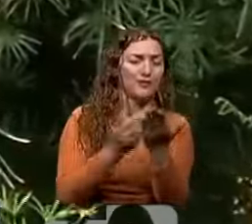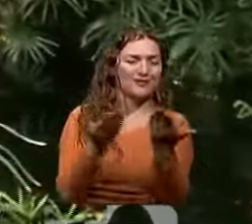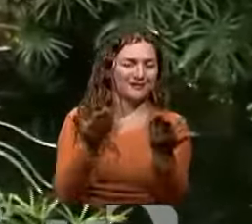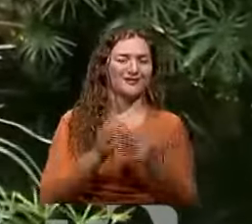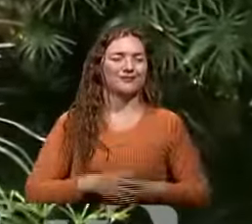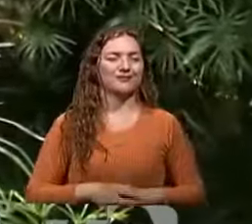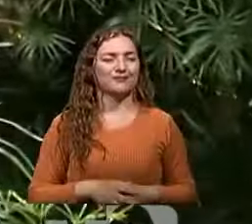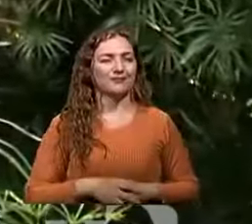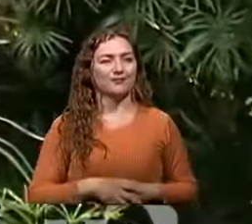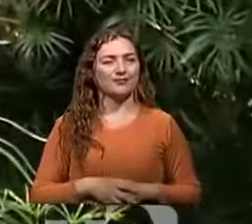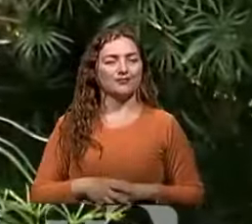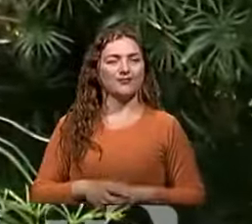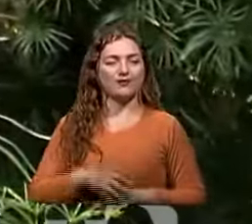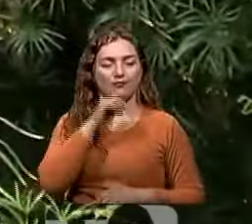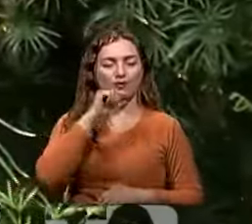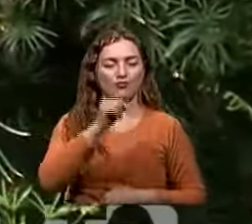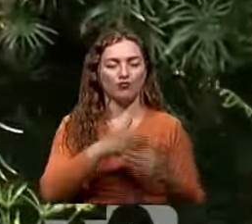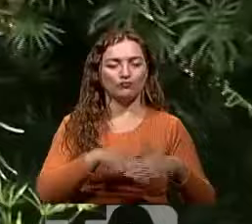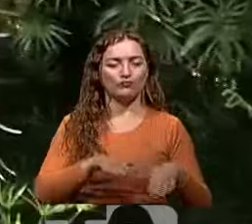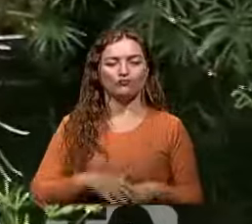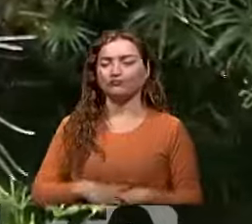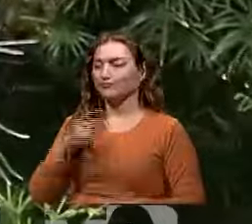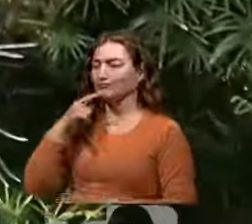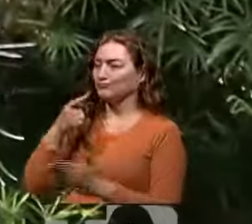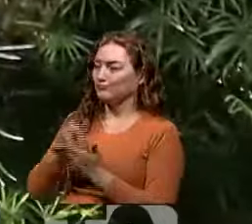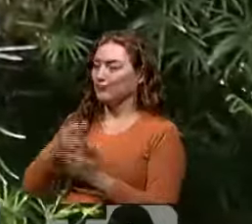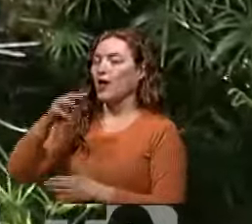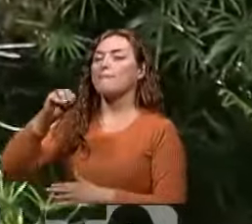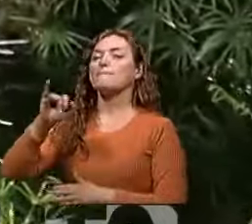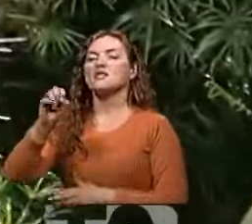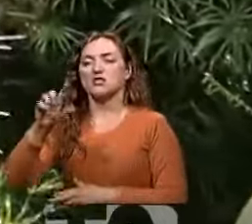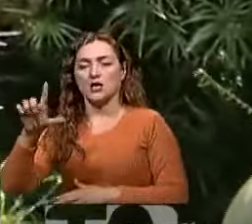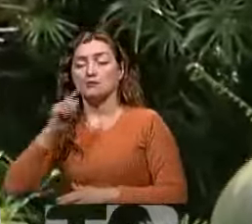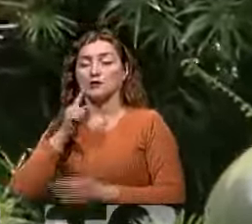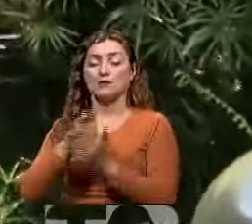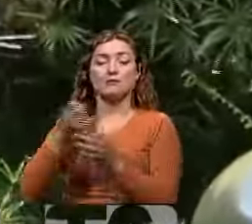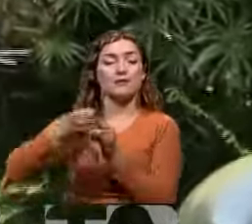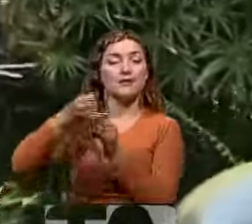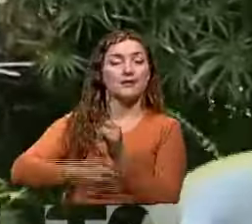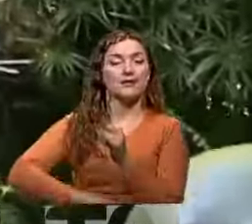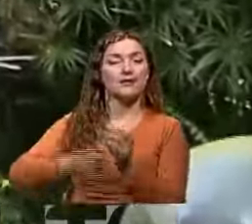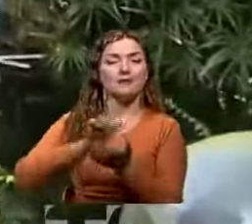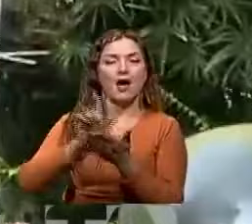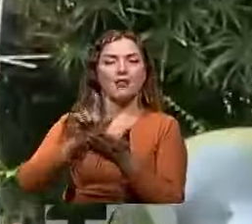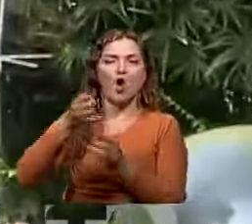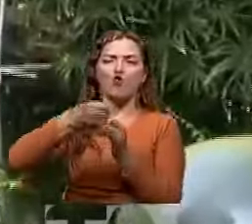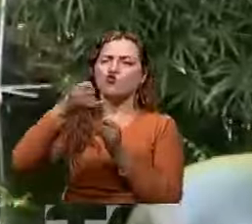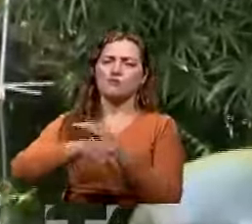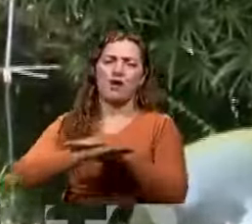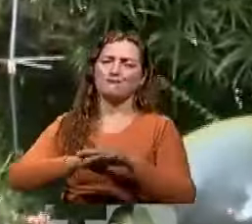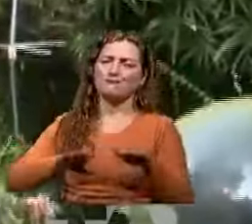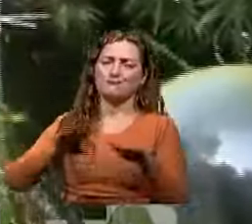que ya está próximo a terminar. Así es, Michelle. Bueno, este fin de semana nos despedimos con mucha